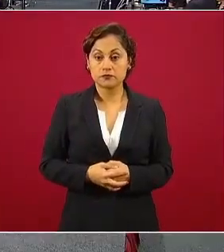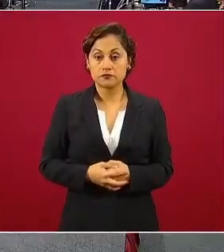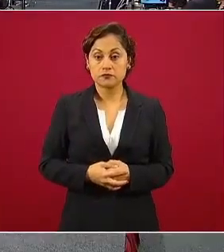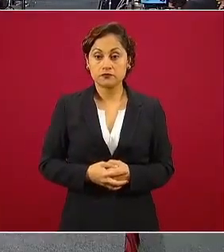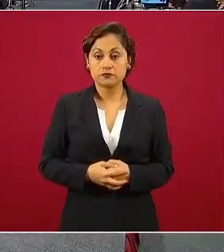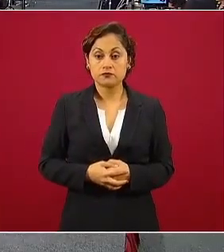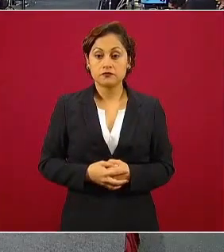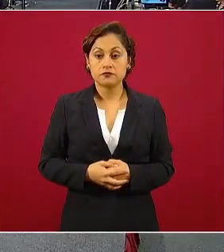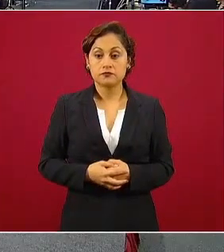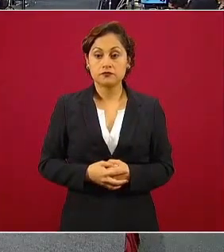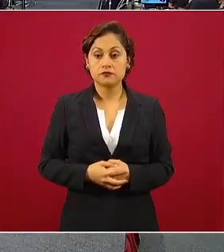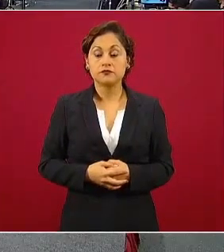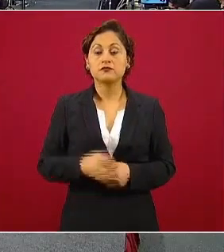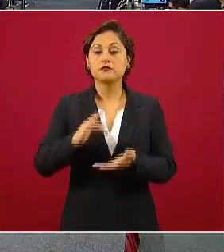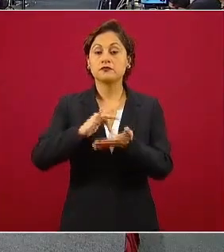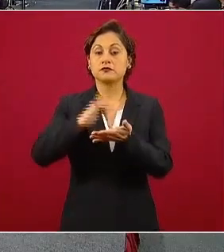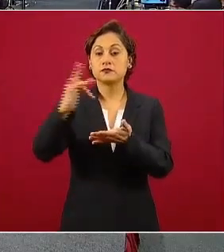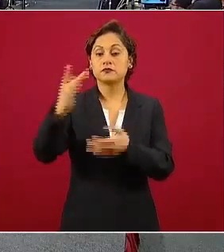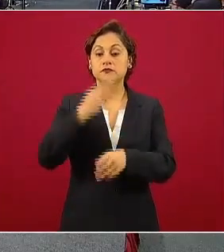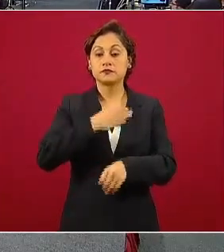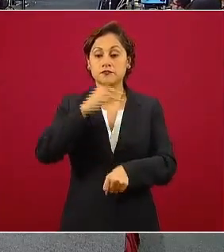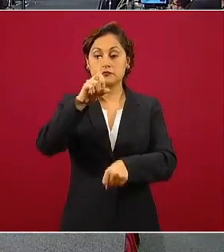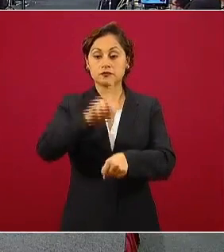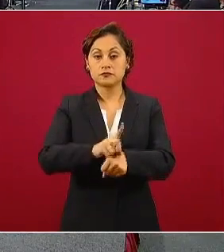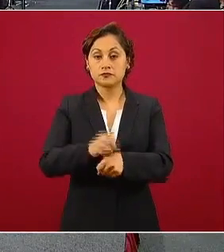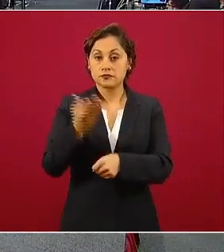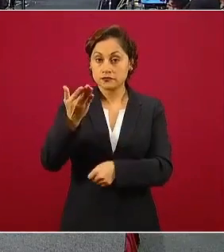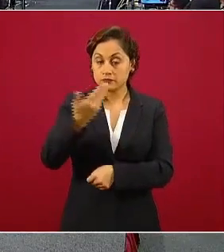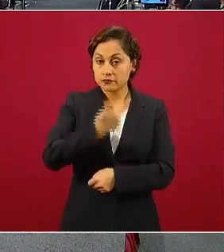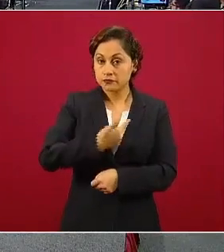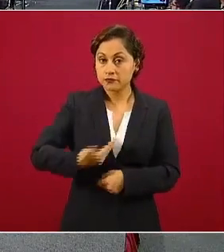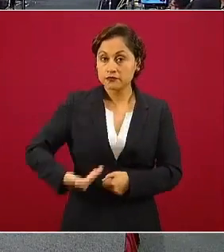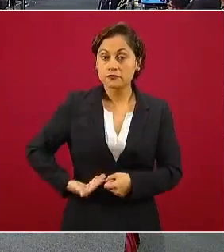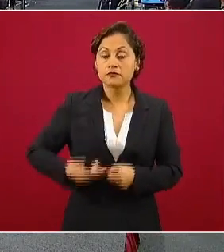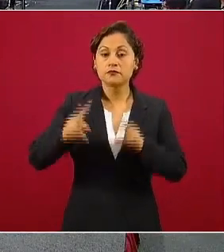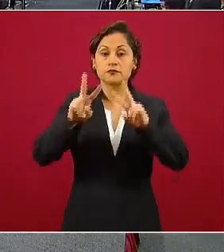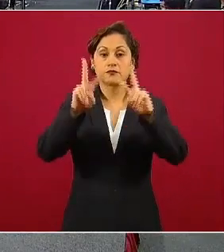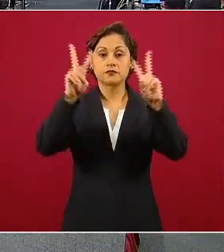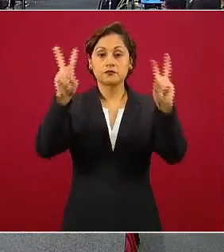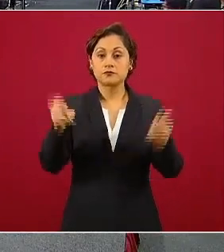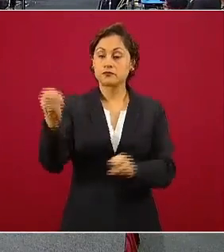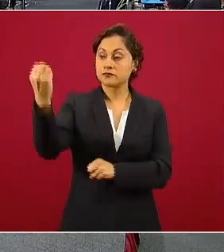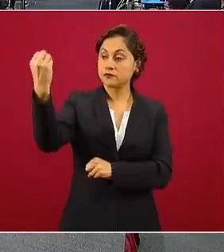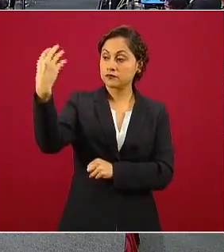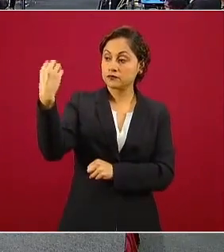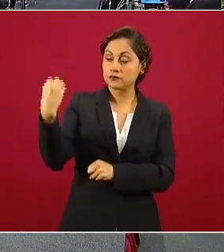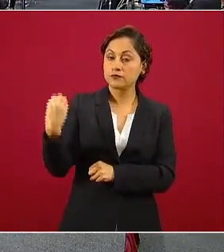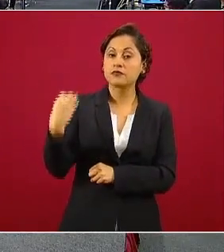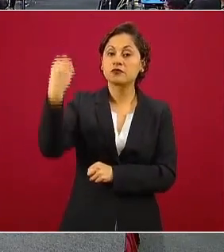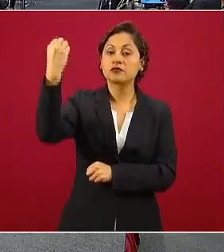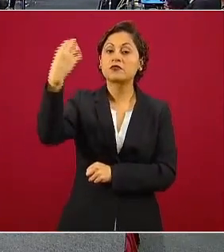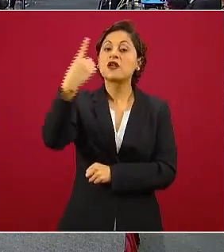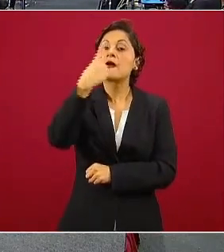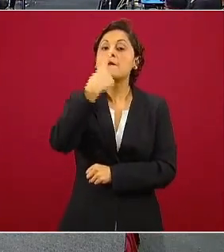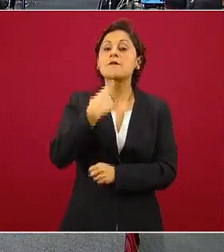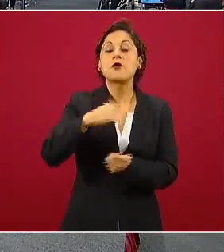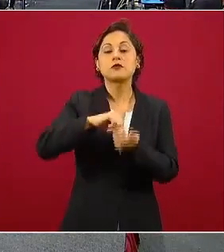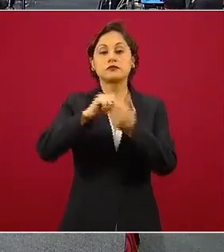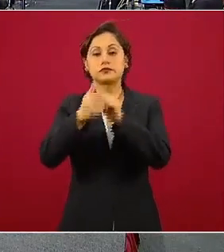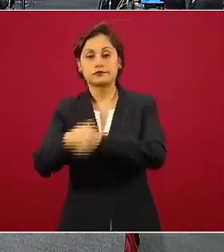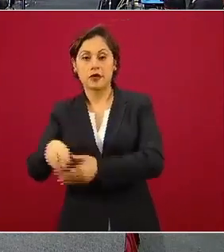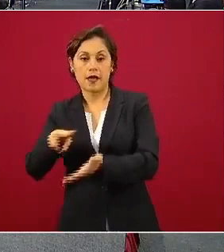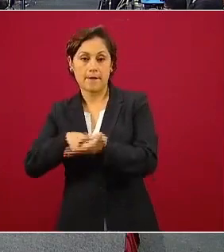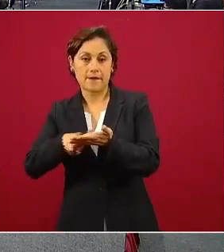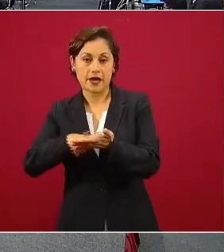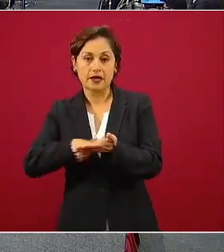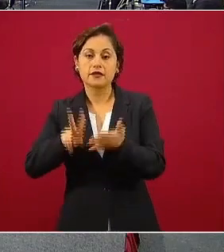Gracias. Y luego. Gracias, buenos días. Presidente, en el tema del semáforo rojo para convertirlo en verde, yo sé que las elecciones son